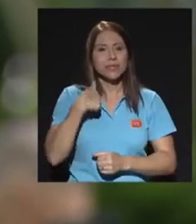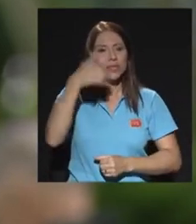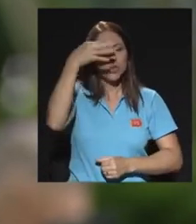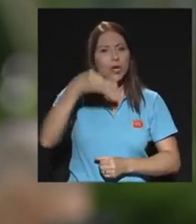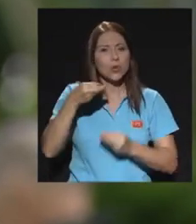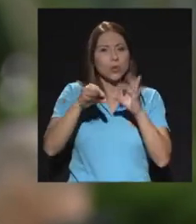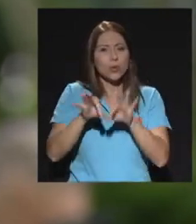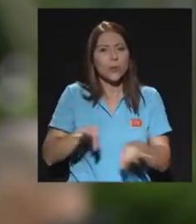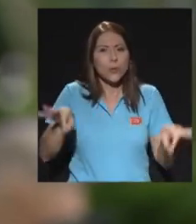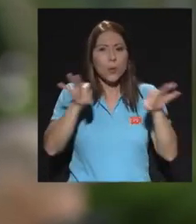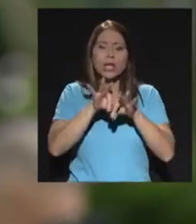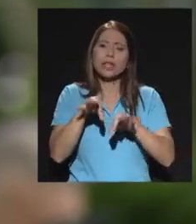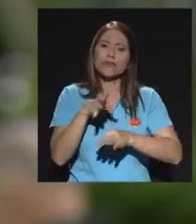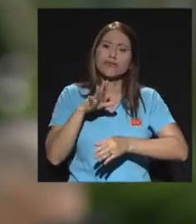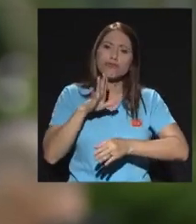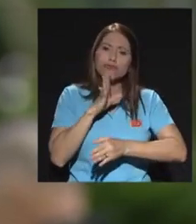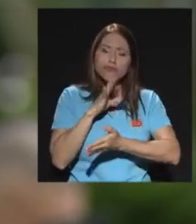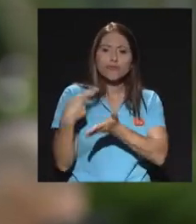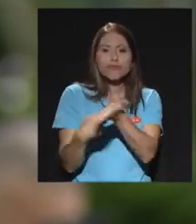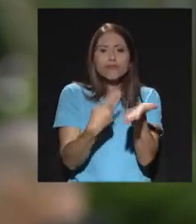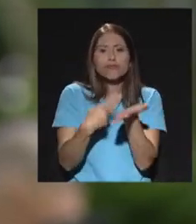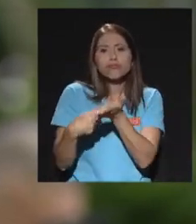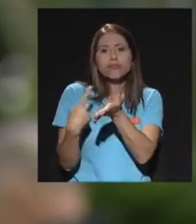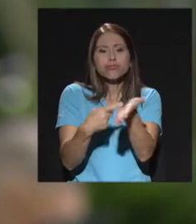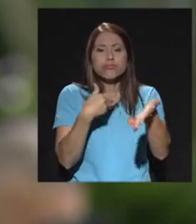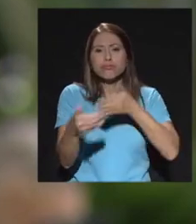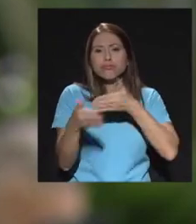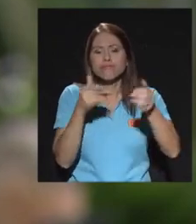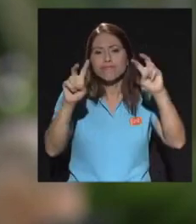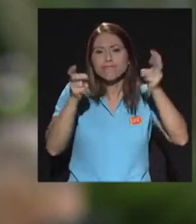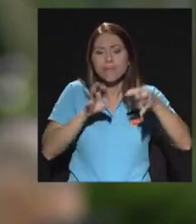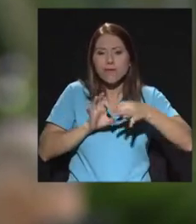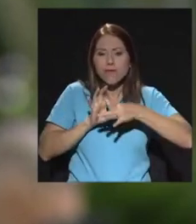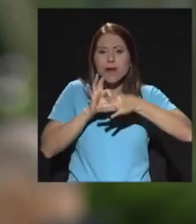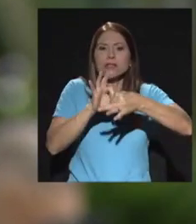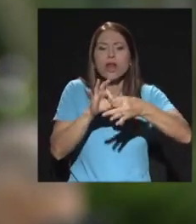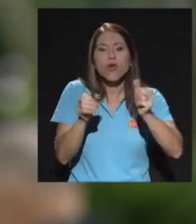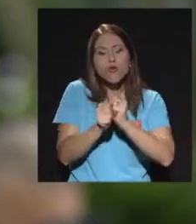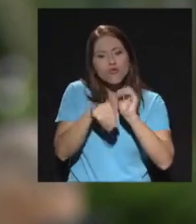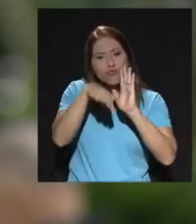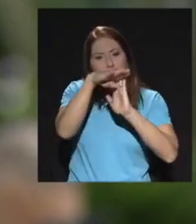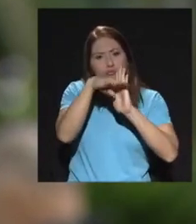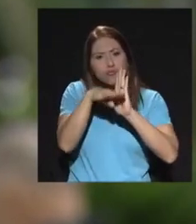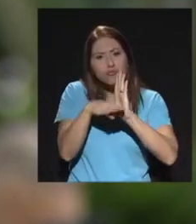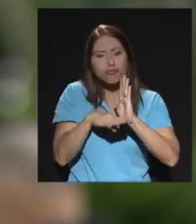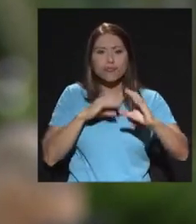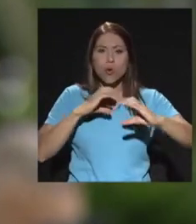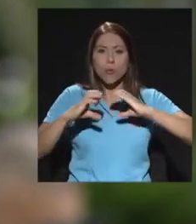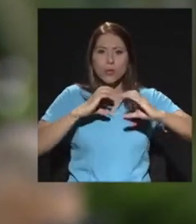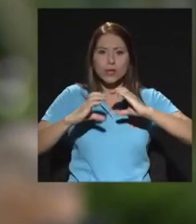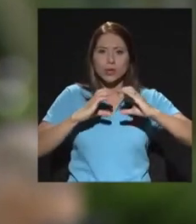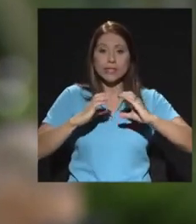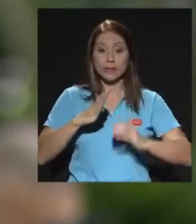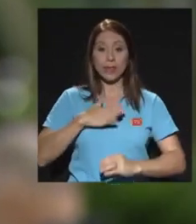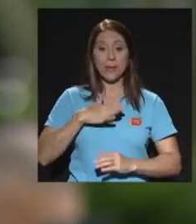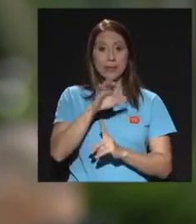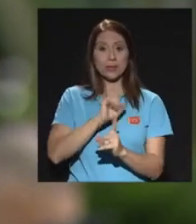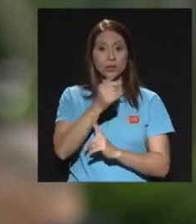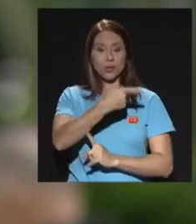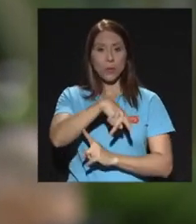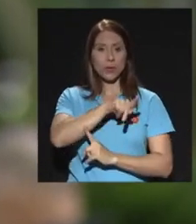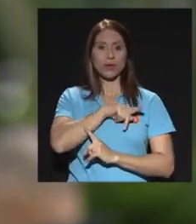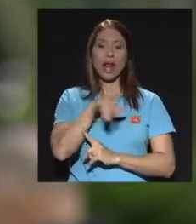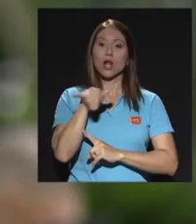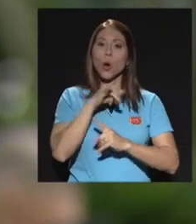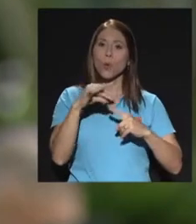muy importante discutir cualquier tema relacionado con todos los pasos que tengan que ver con las comunicaciones. En mi caso personal, como